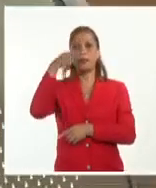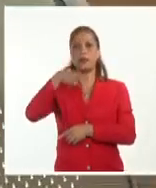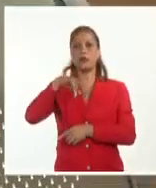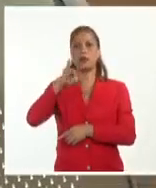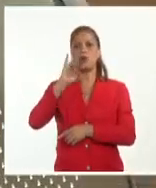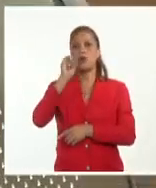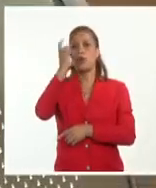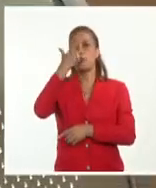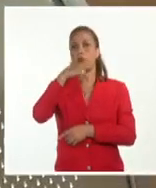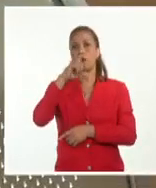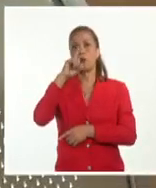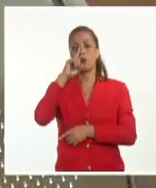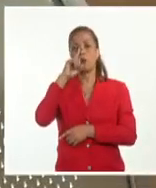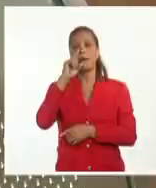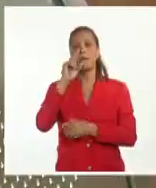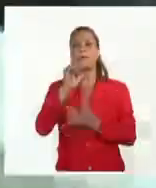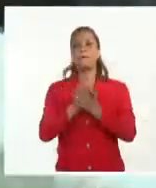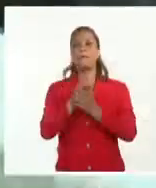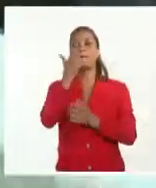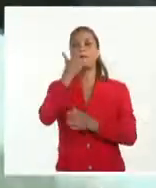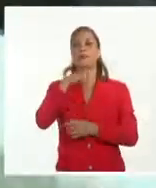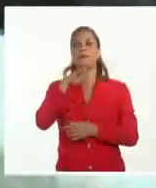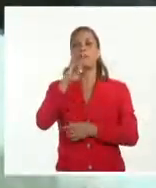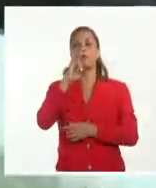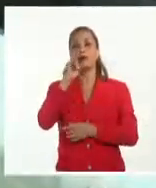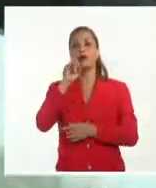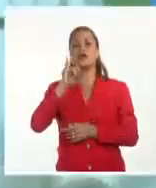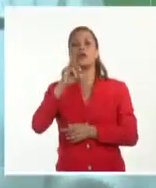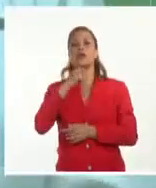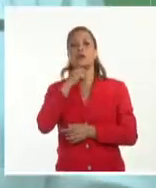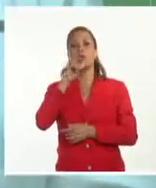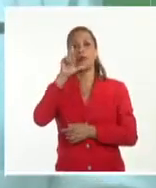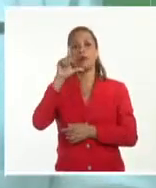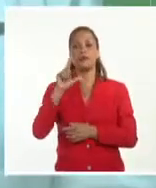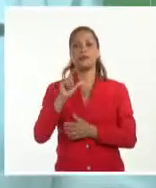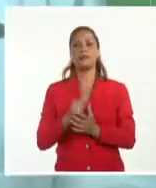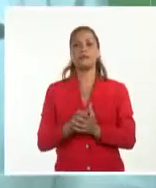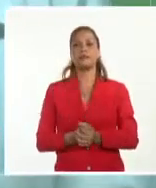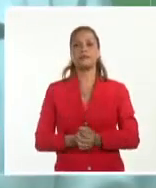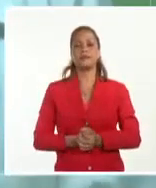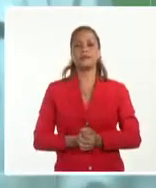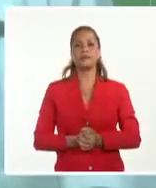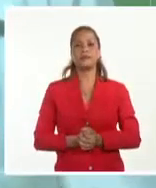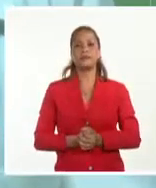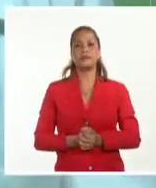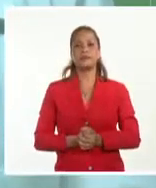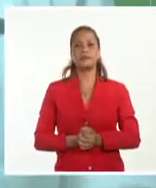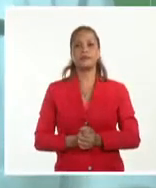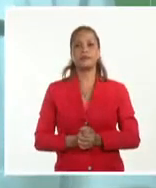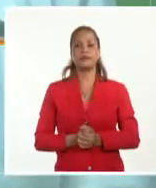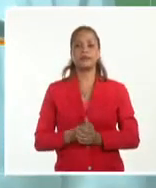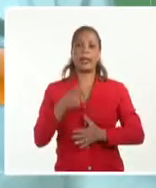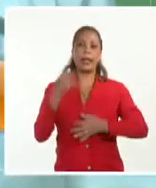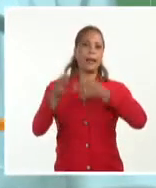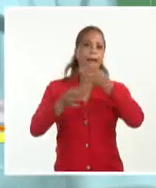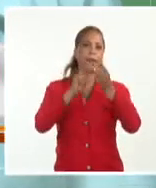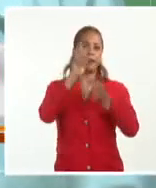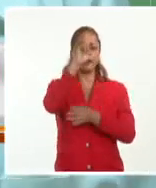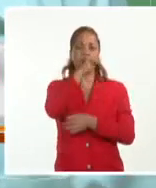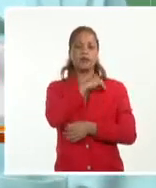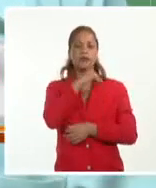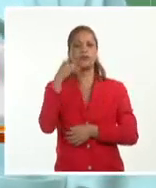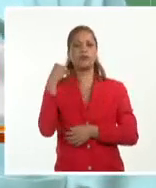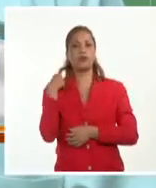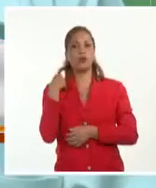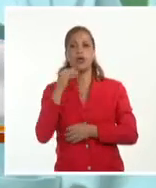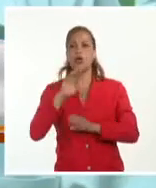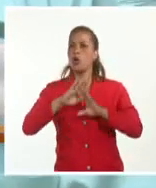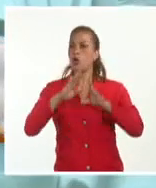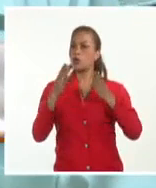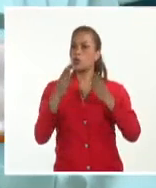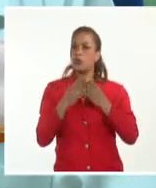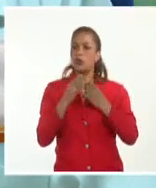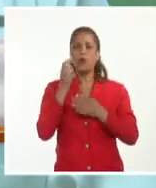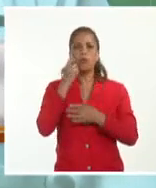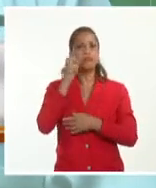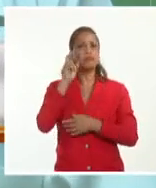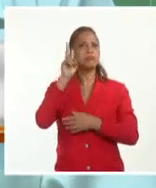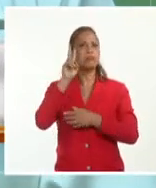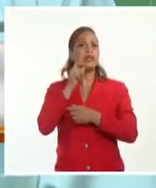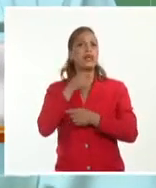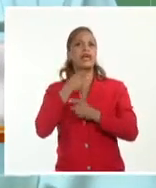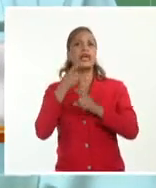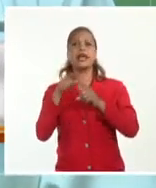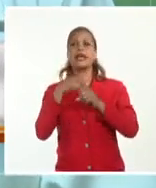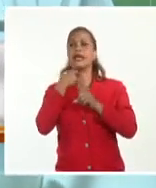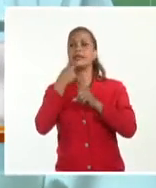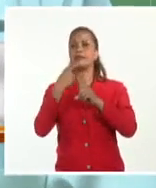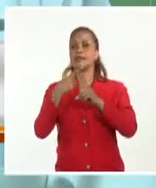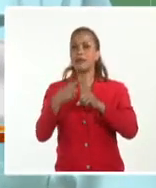25 voluntarios de 12 a 18 años. Desde el punto de vista clínico, anamnesis, examen físico, etcétera, y un grupo